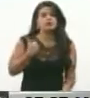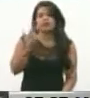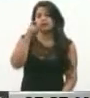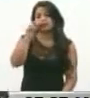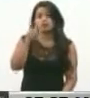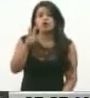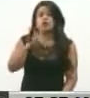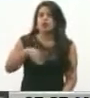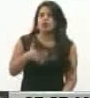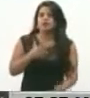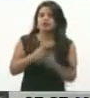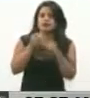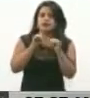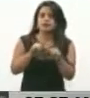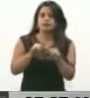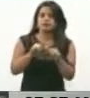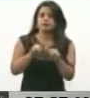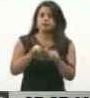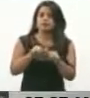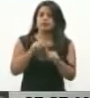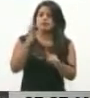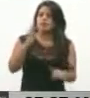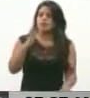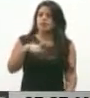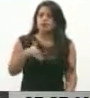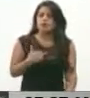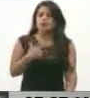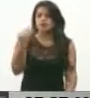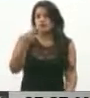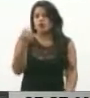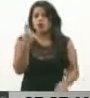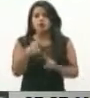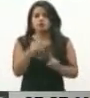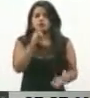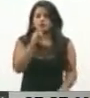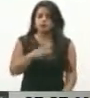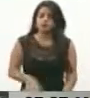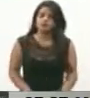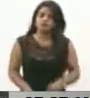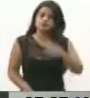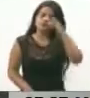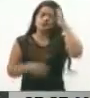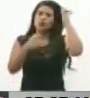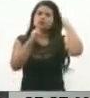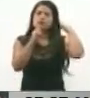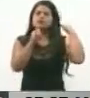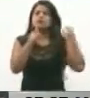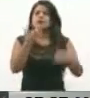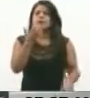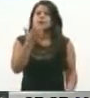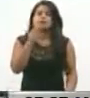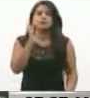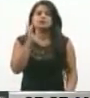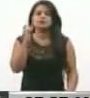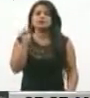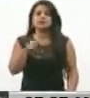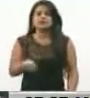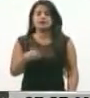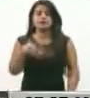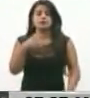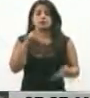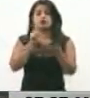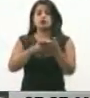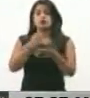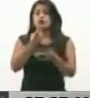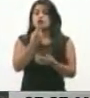lo puedes seguir viendo y puedes tener esta otra información. ¿Cuál es esta información? Bueno, mira, si le das al botón rojo, te